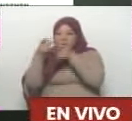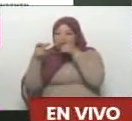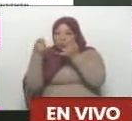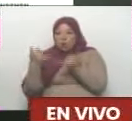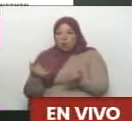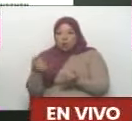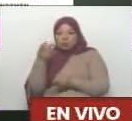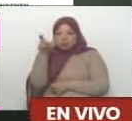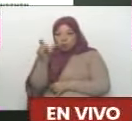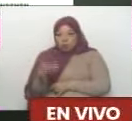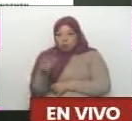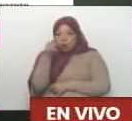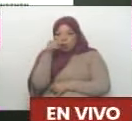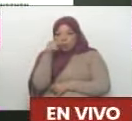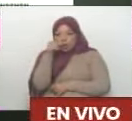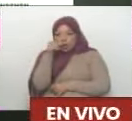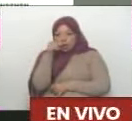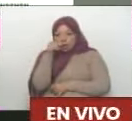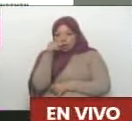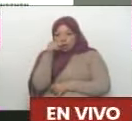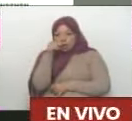William Saab,